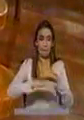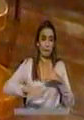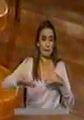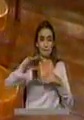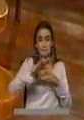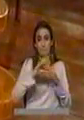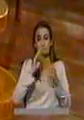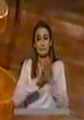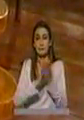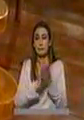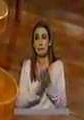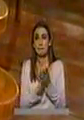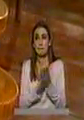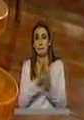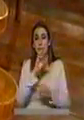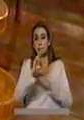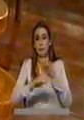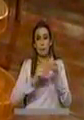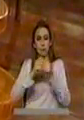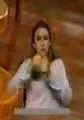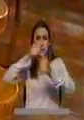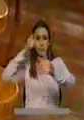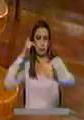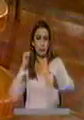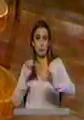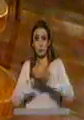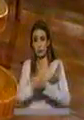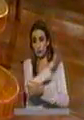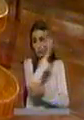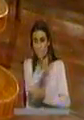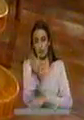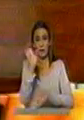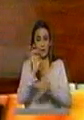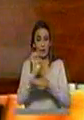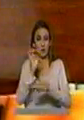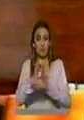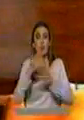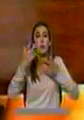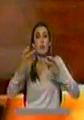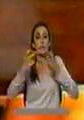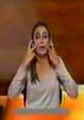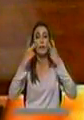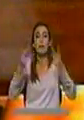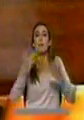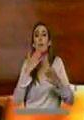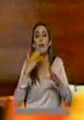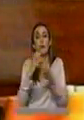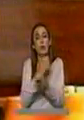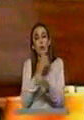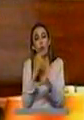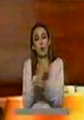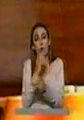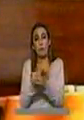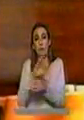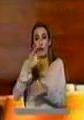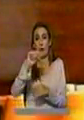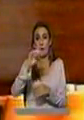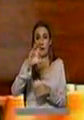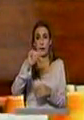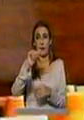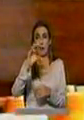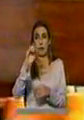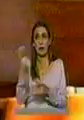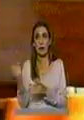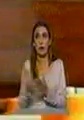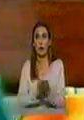que viajan desde muy lejos del planeta, precisamente llegan acá para ver cómo es el cultivo del café, del cacao, la producción de